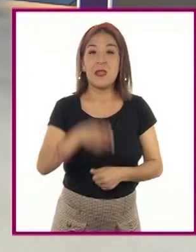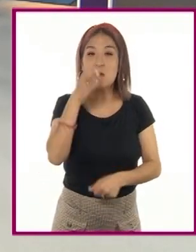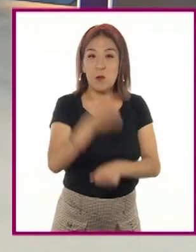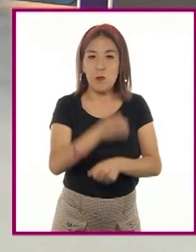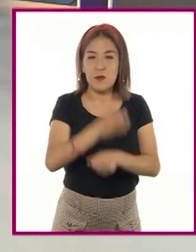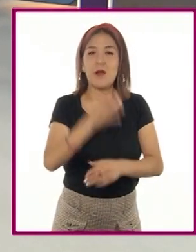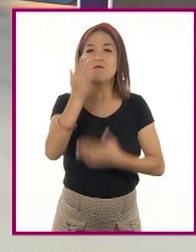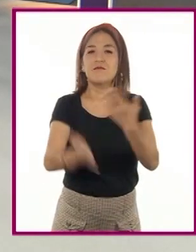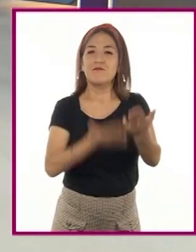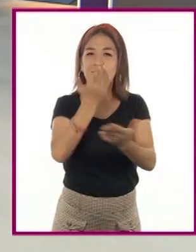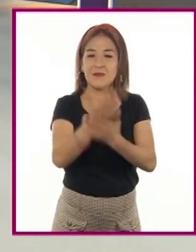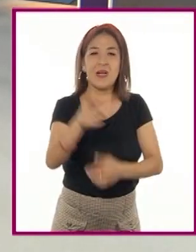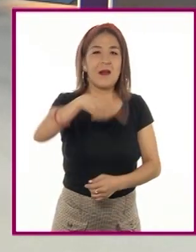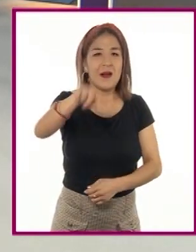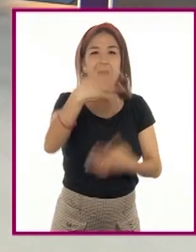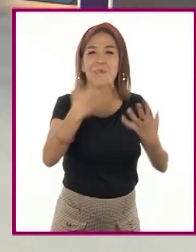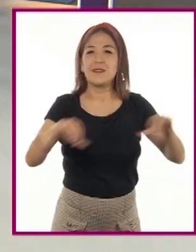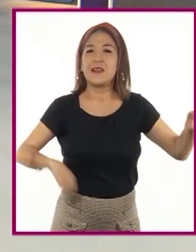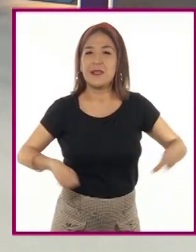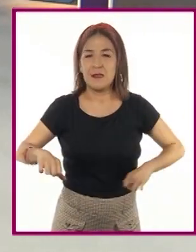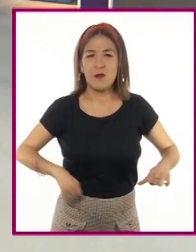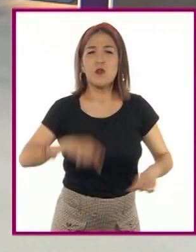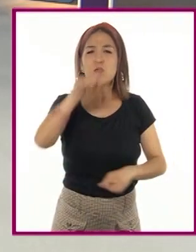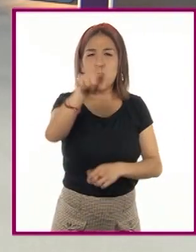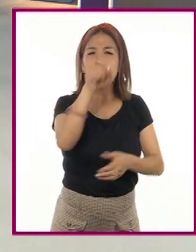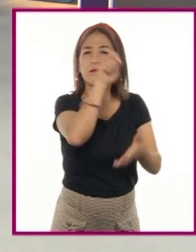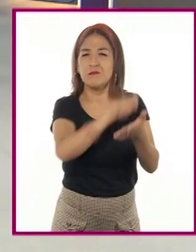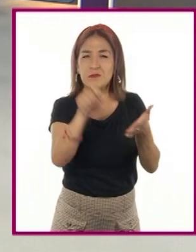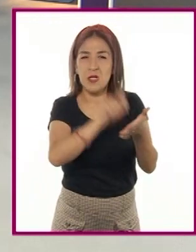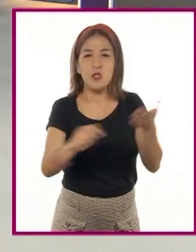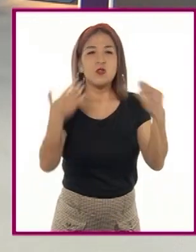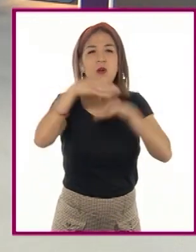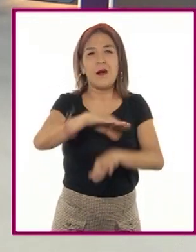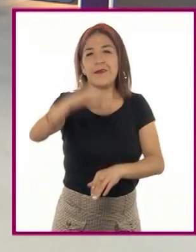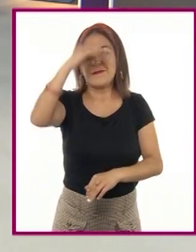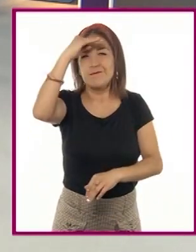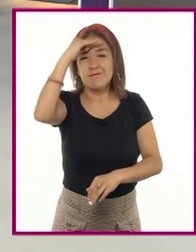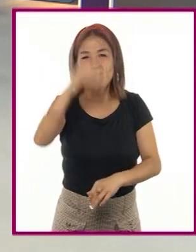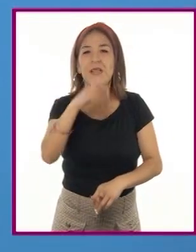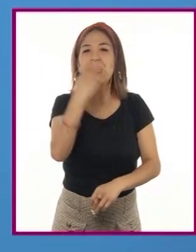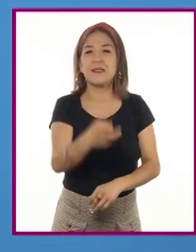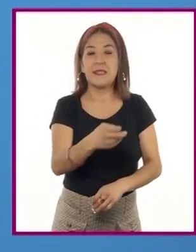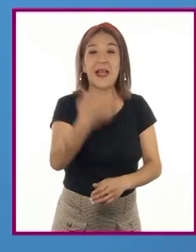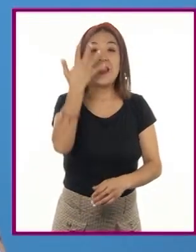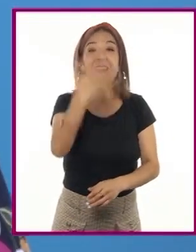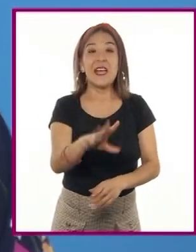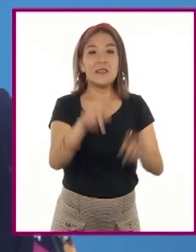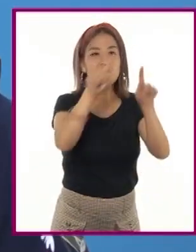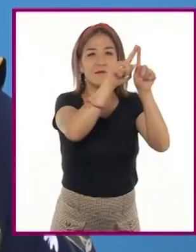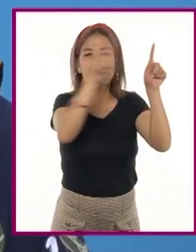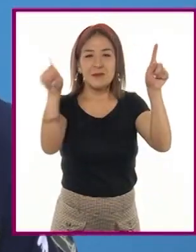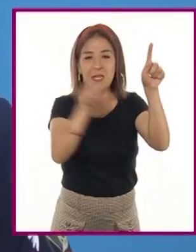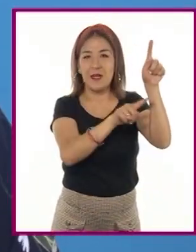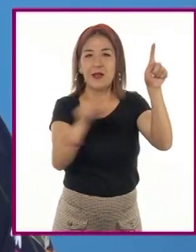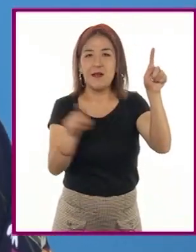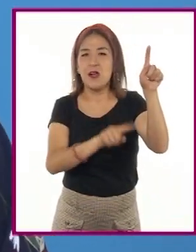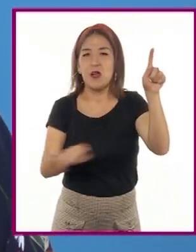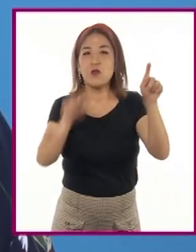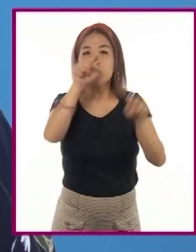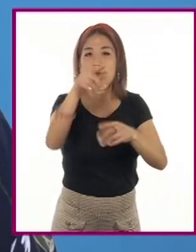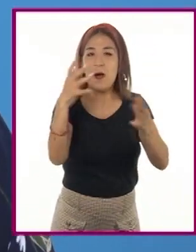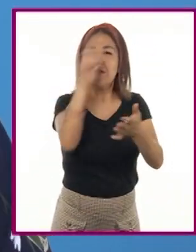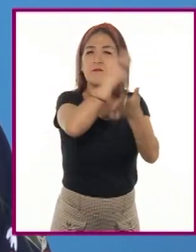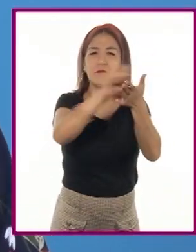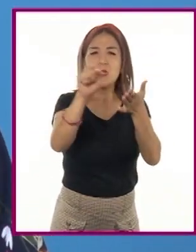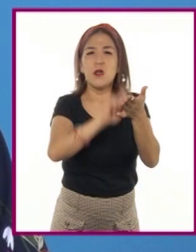de plantearles un reto. Escriban una reflexión en por lo menos 10 líneas acerca de la importancia